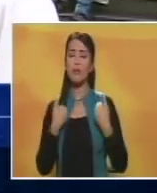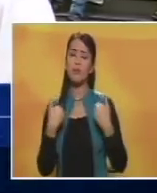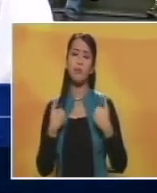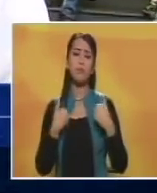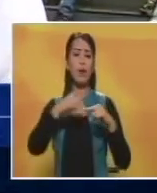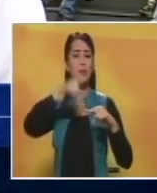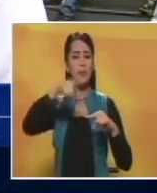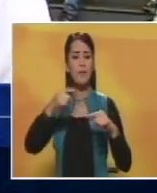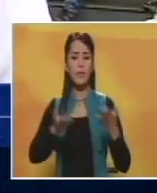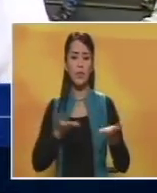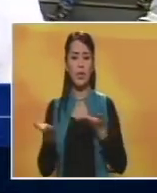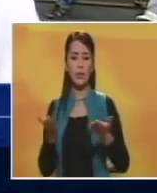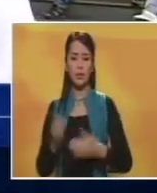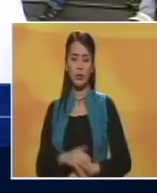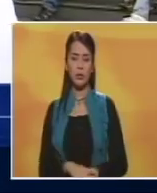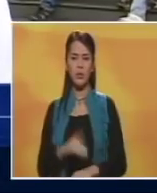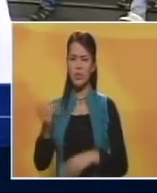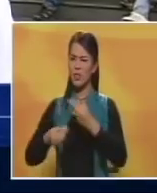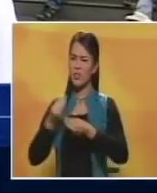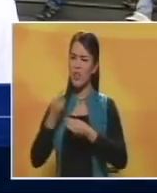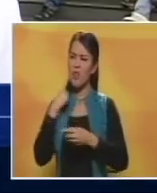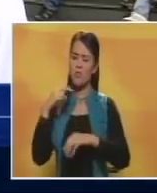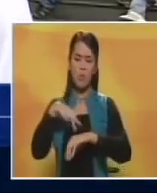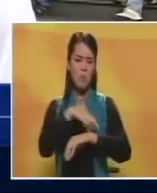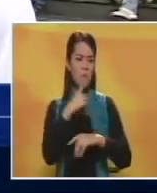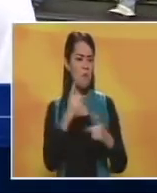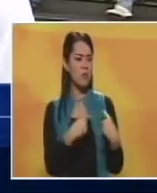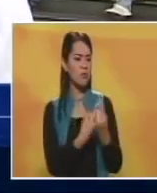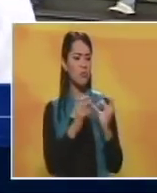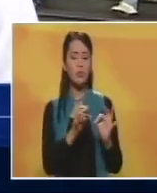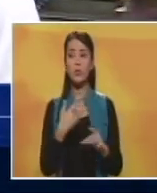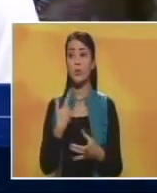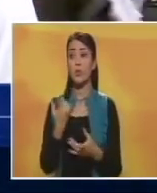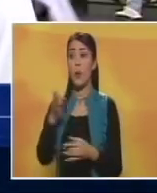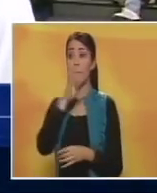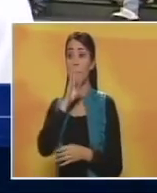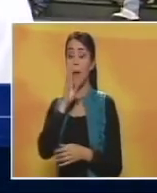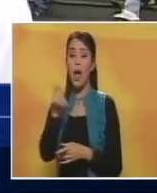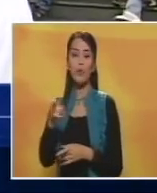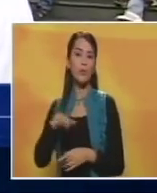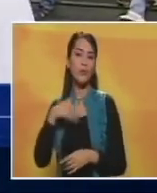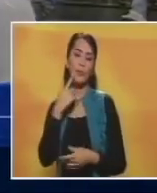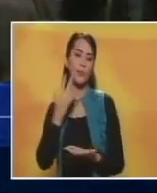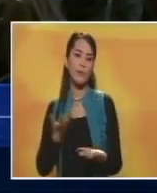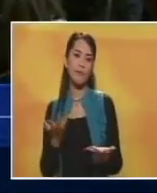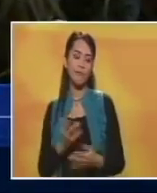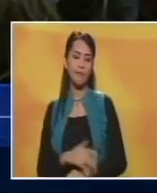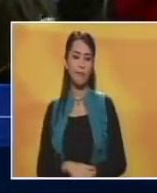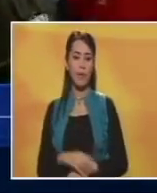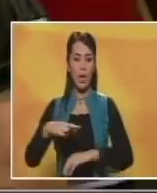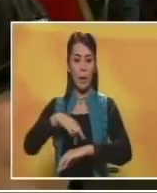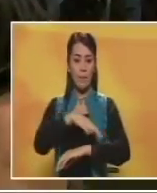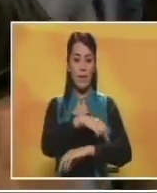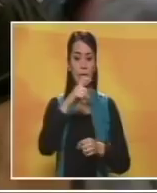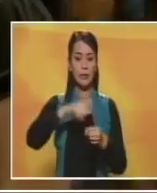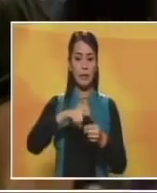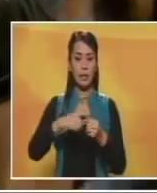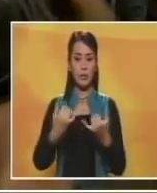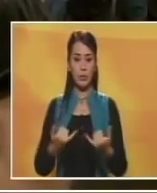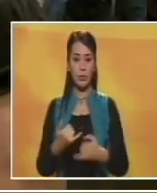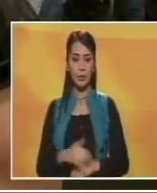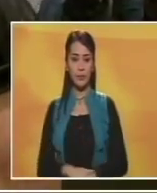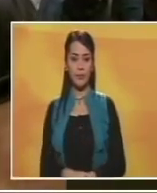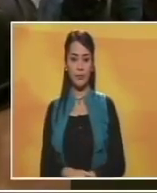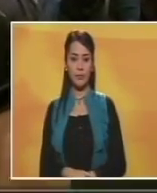servicio eléctrico. ¿Qué estaba haciendo usted? ¿Se dirige a algún lugar en particular? La diligencia en el banco y no se pudo. Caminar hasta Chacadito ahorita,